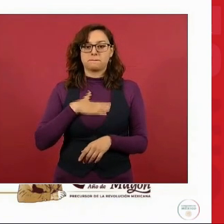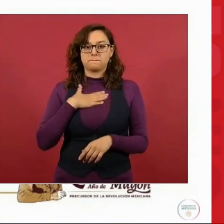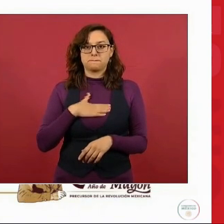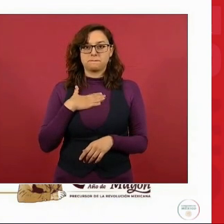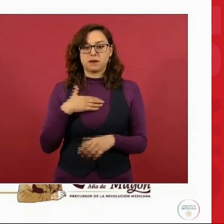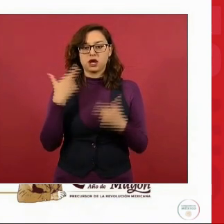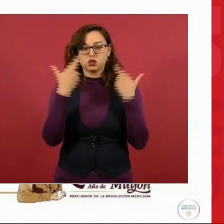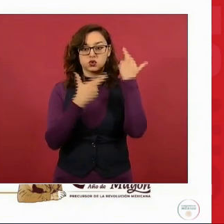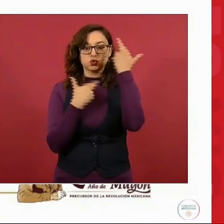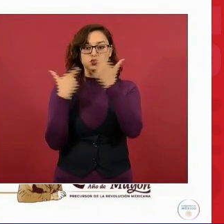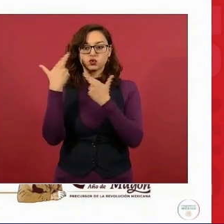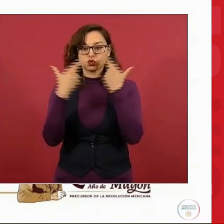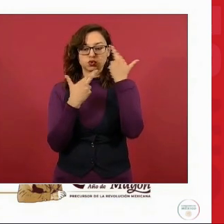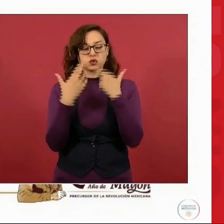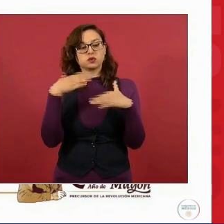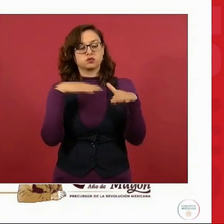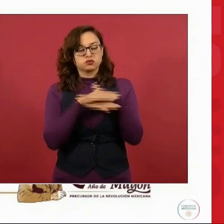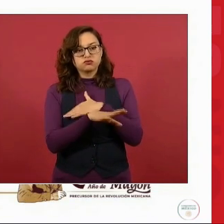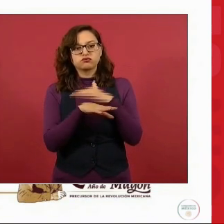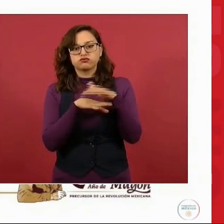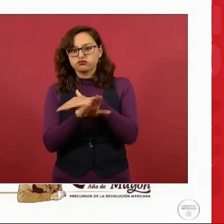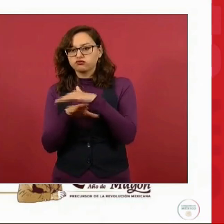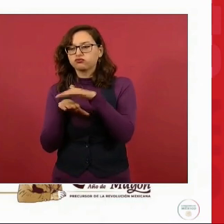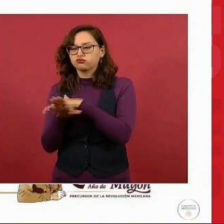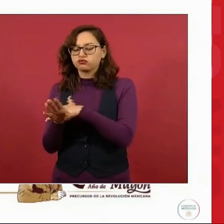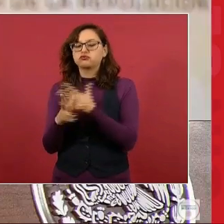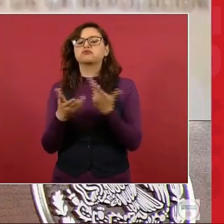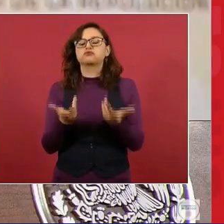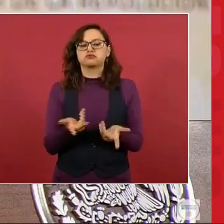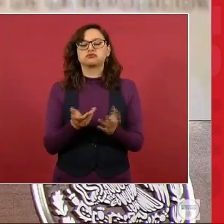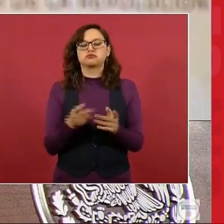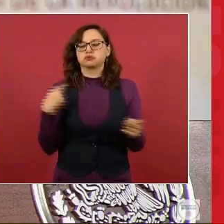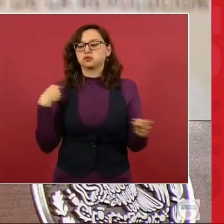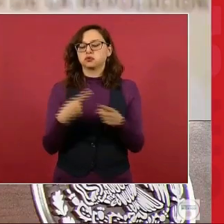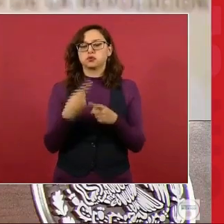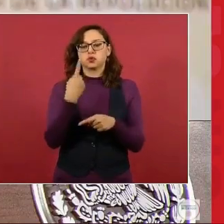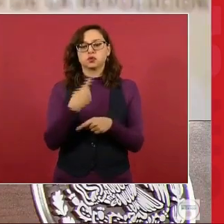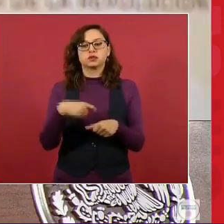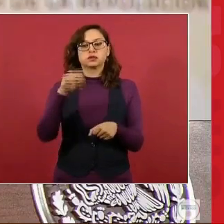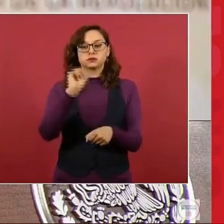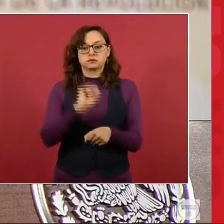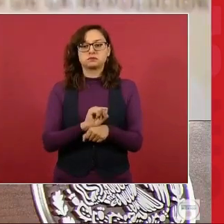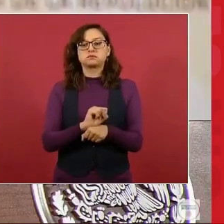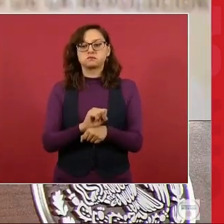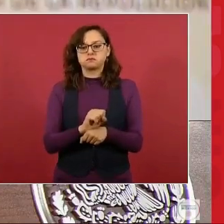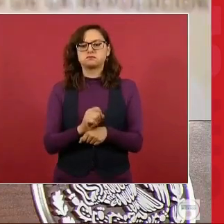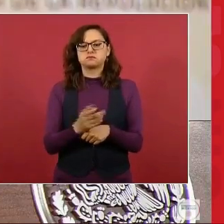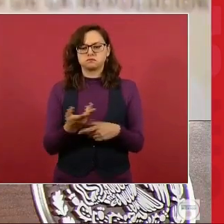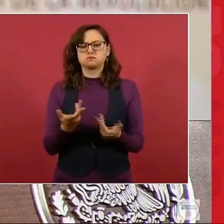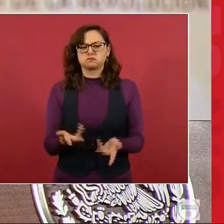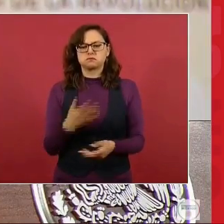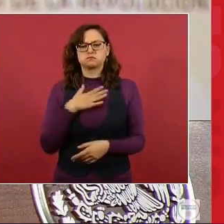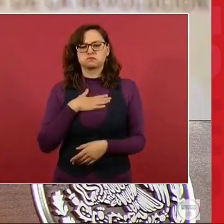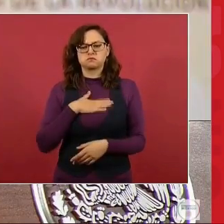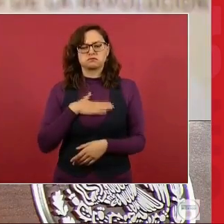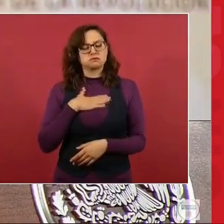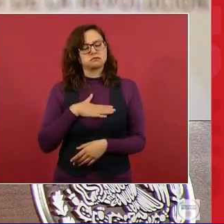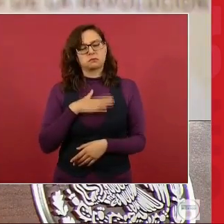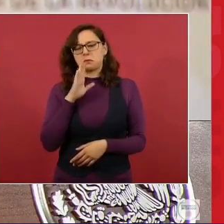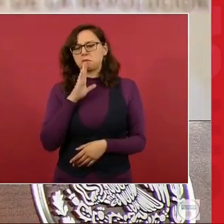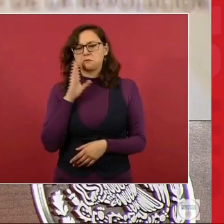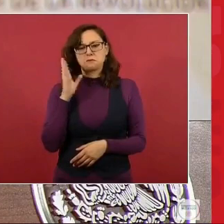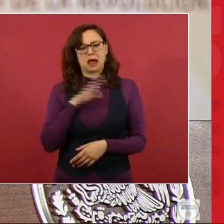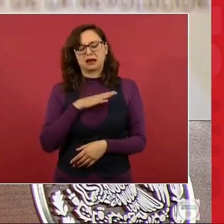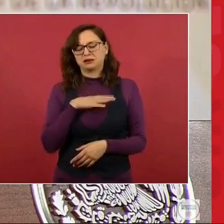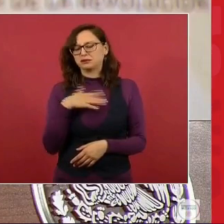el tema de los servicios sanitarios. Por ahí ahora esta semana encontramos algunos baños en muy, muy mal estado,